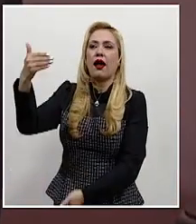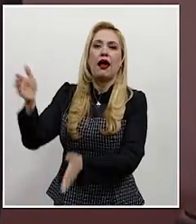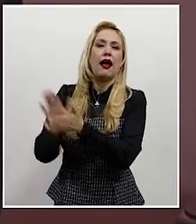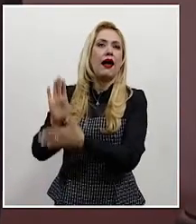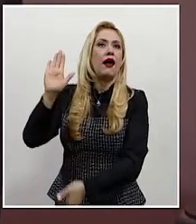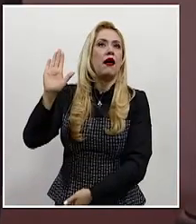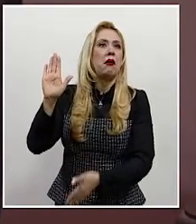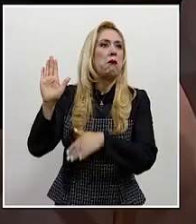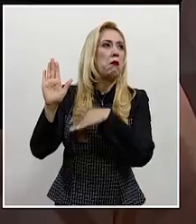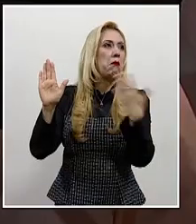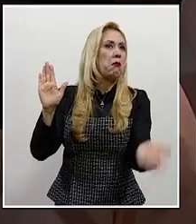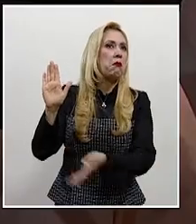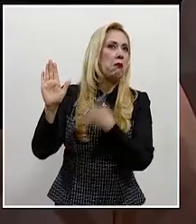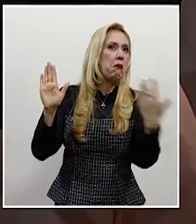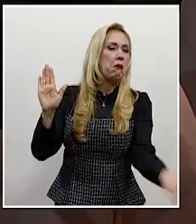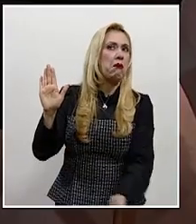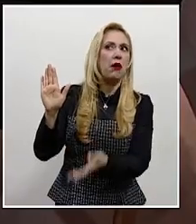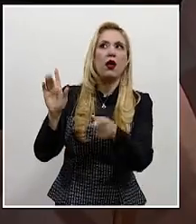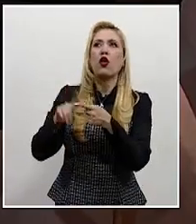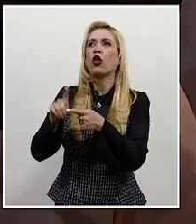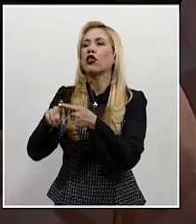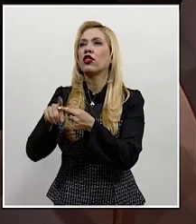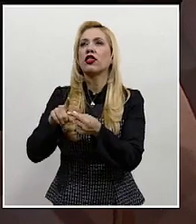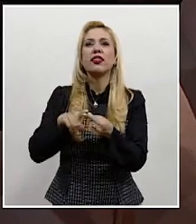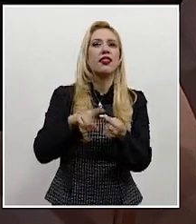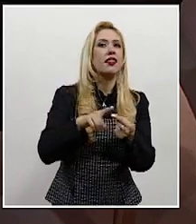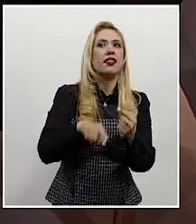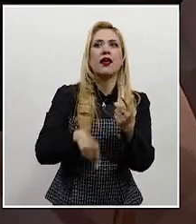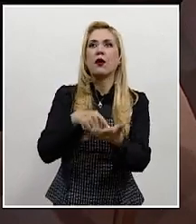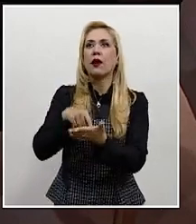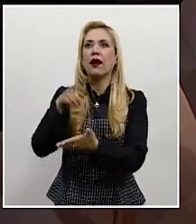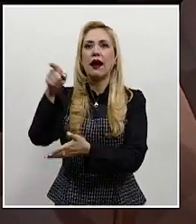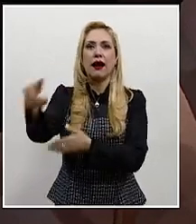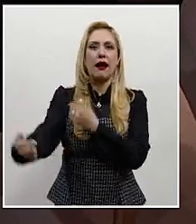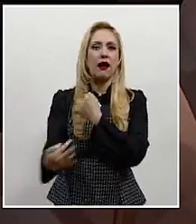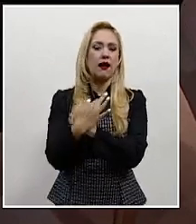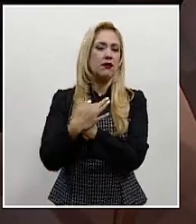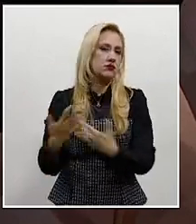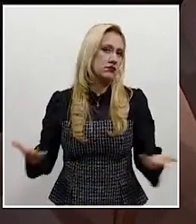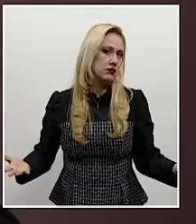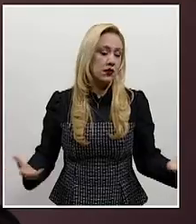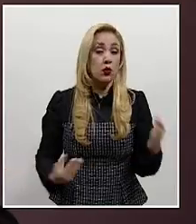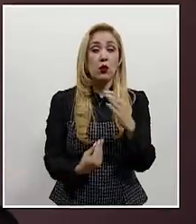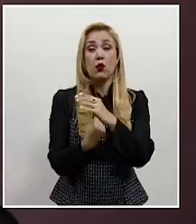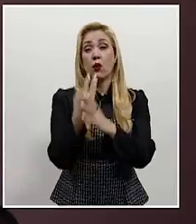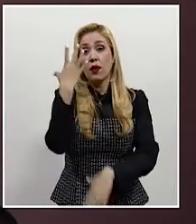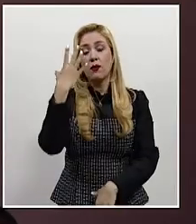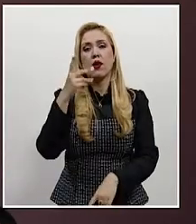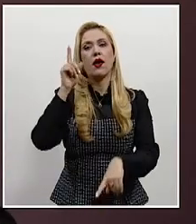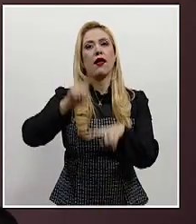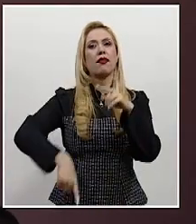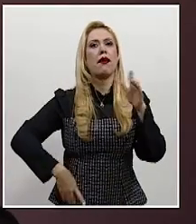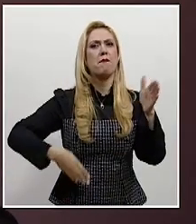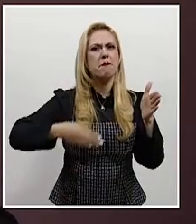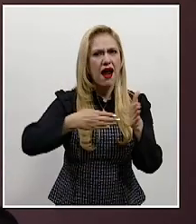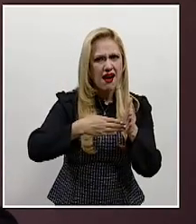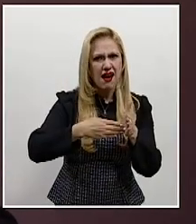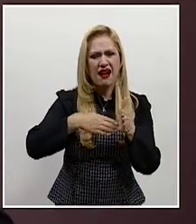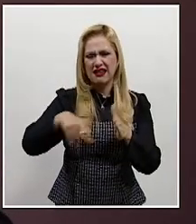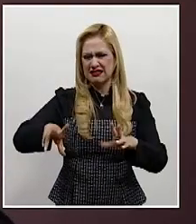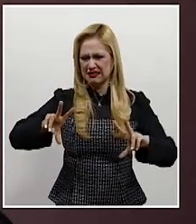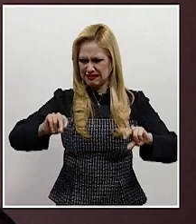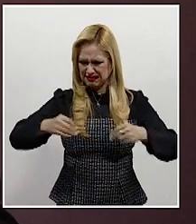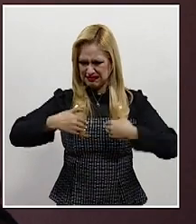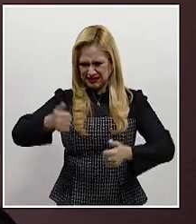no hay un mecanismo. Y además es innovadora porque elimina barreras de interpretación.